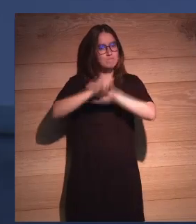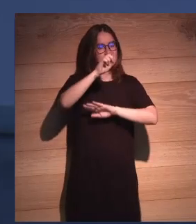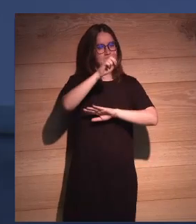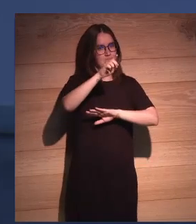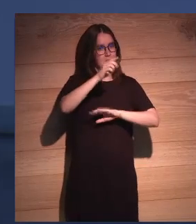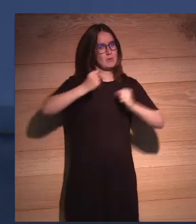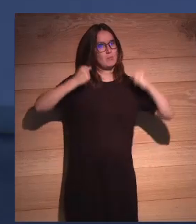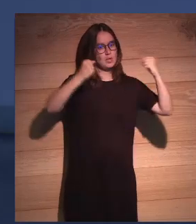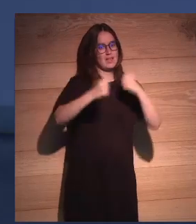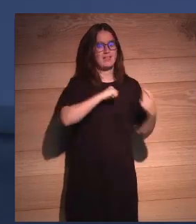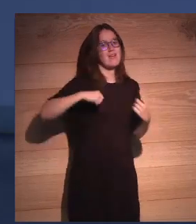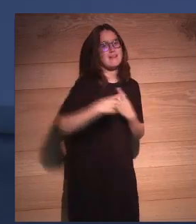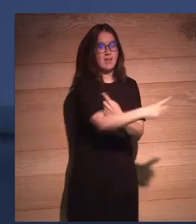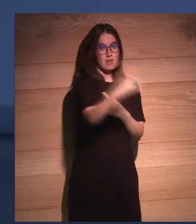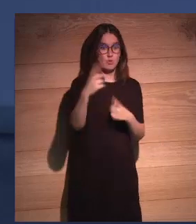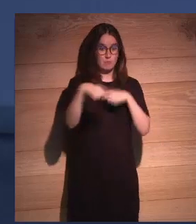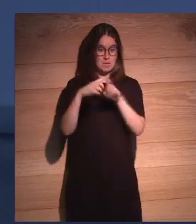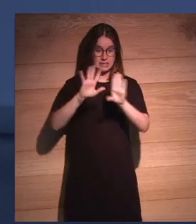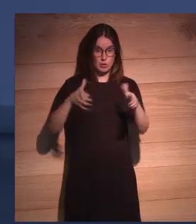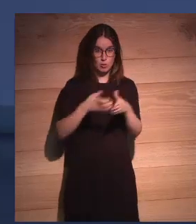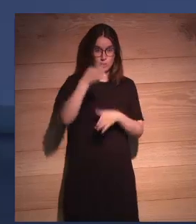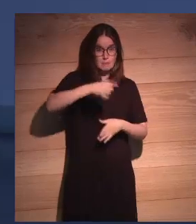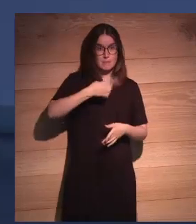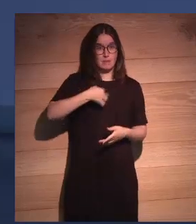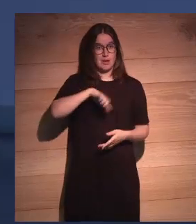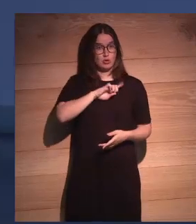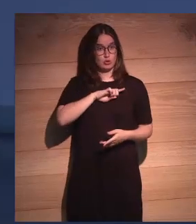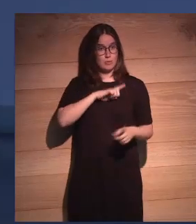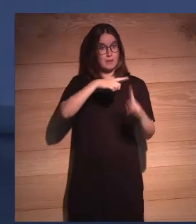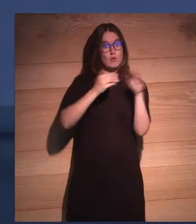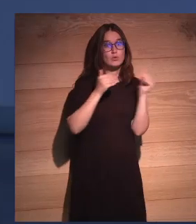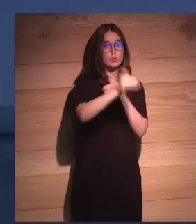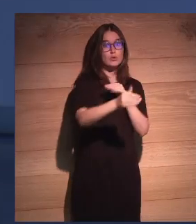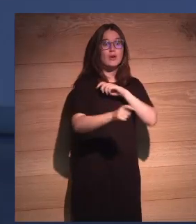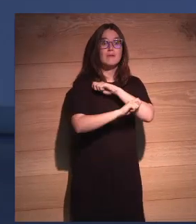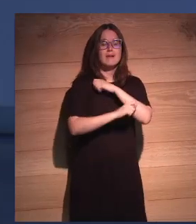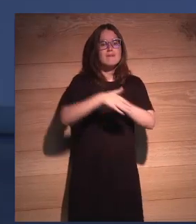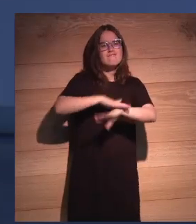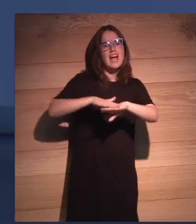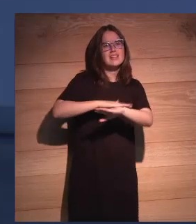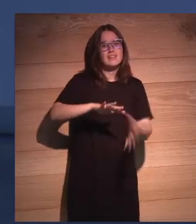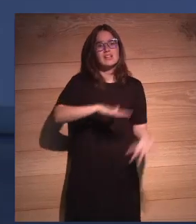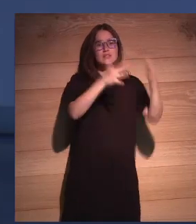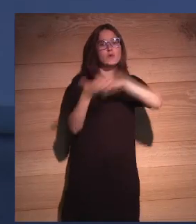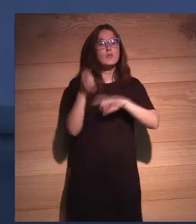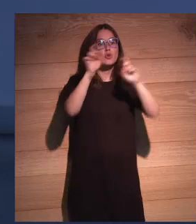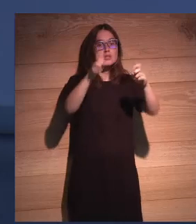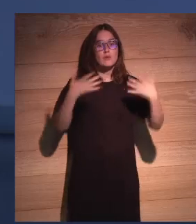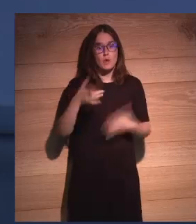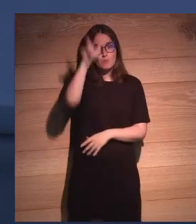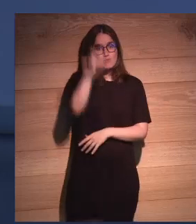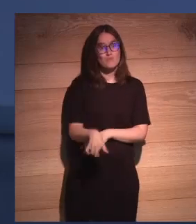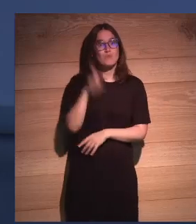ese potencial del individuo y el colectivo. Para nosotros, para Profuturo, la clave de la transformación educativa es el